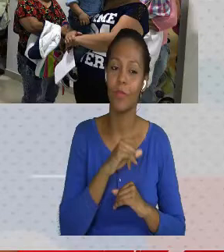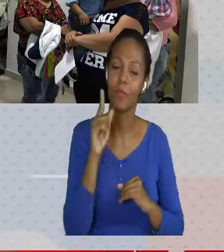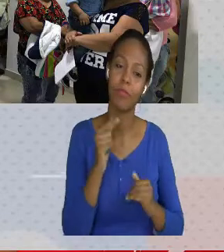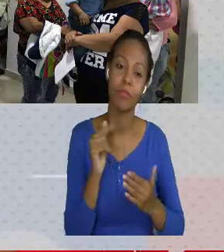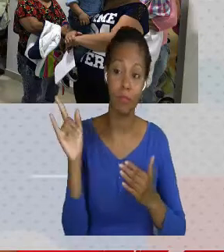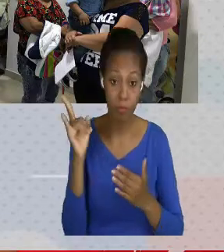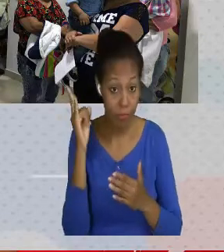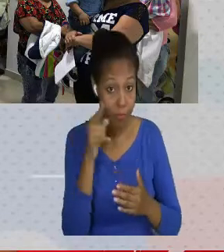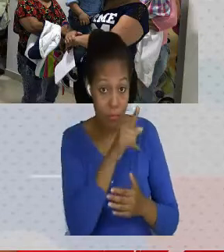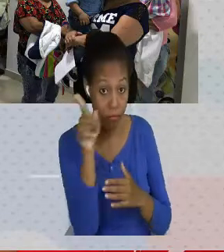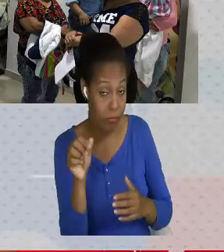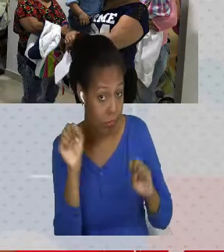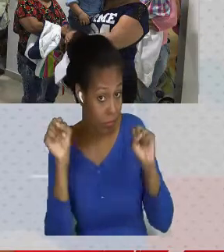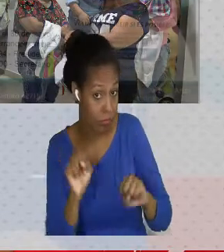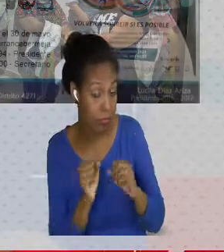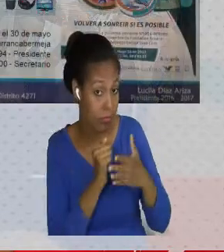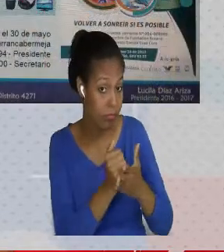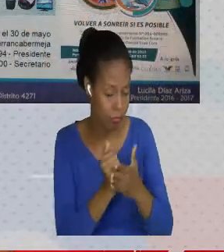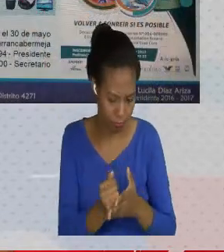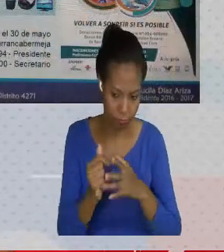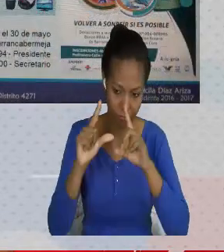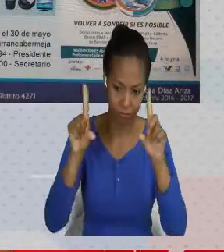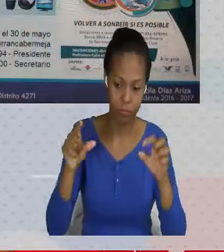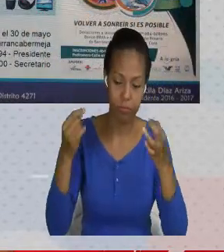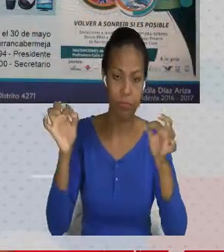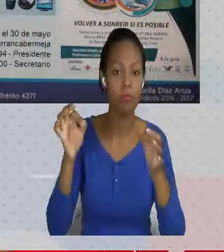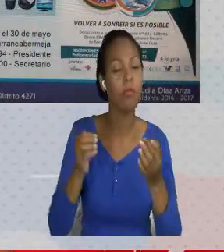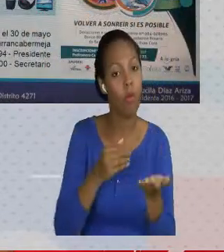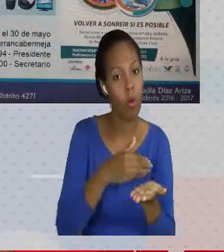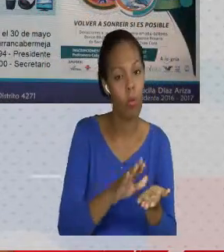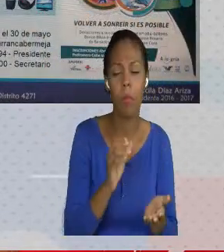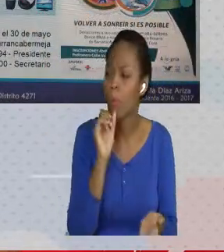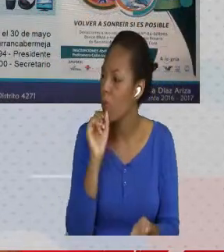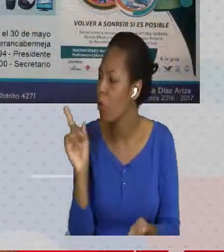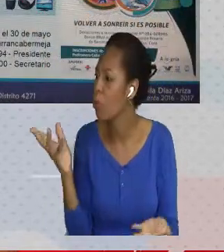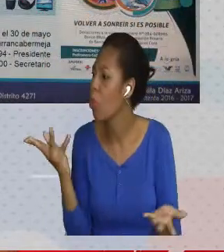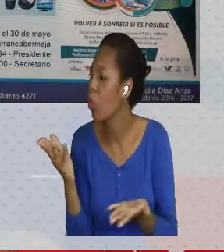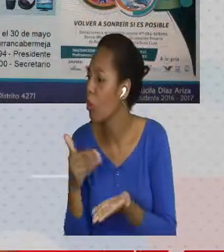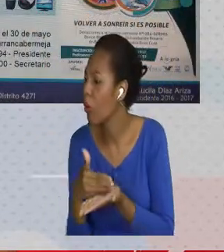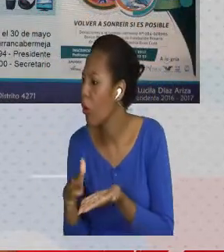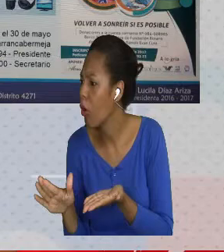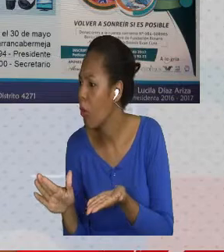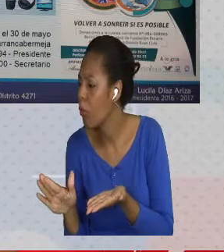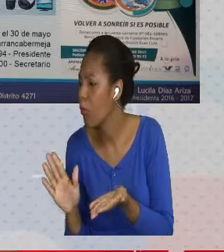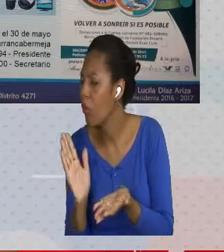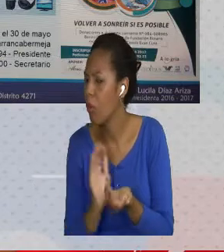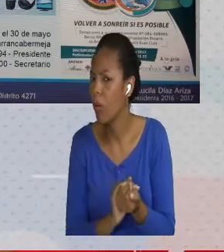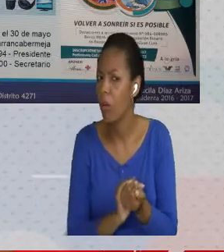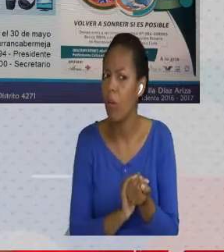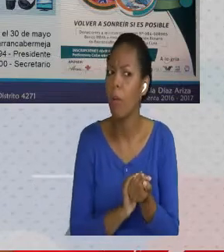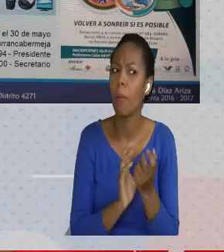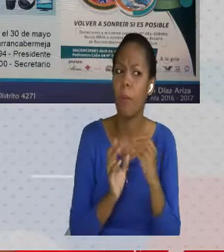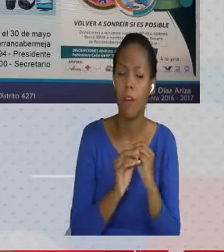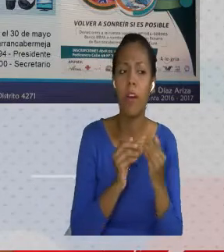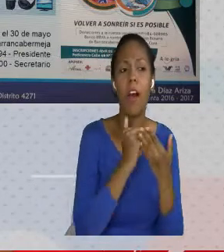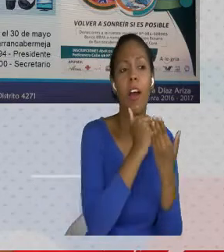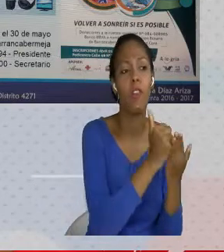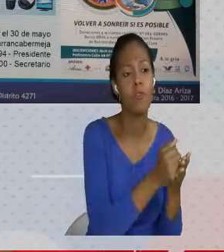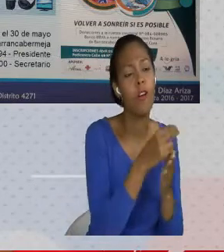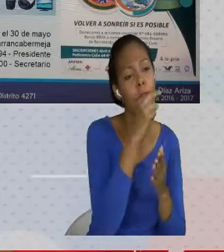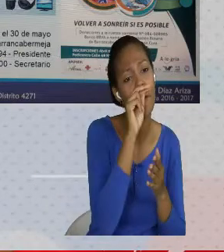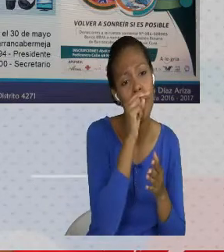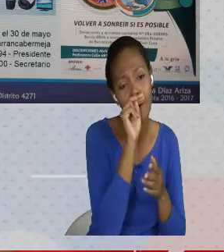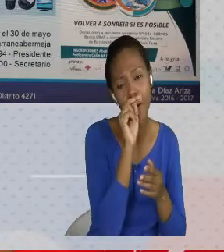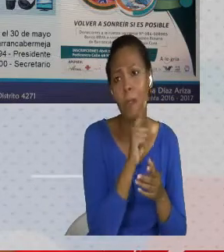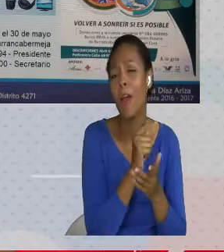causa con la compra del bingo, ¿cómo pueden hacer para adquirirlo? Además, que es algo que no cambia un instante la vida del niño, sino para toda la vida. Su